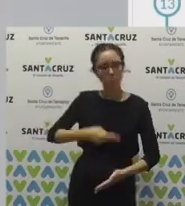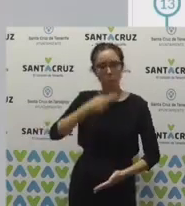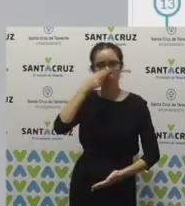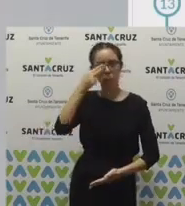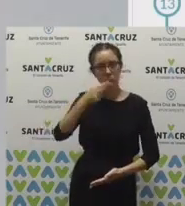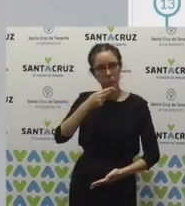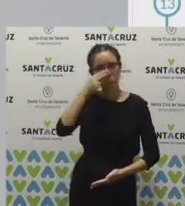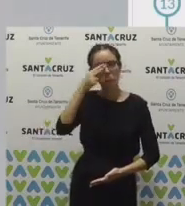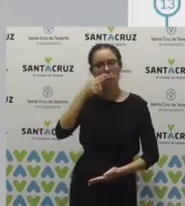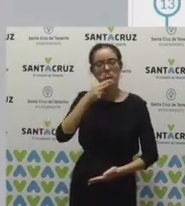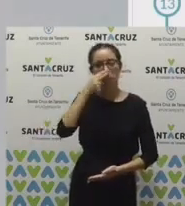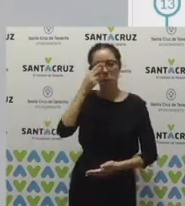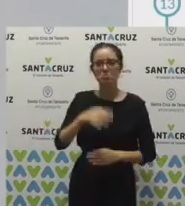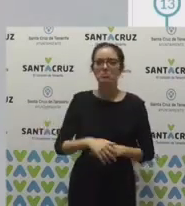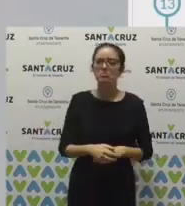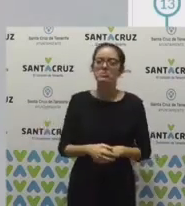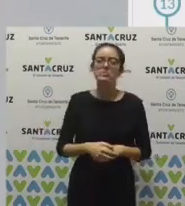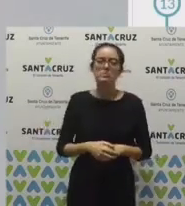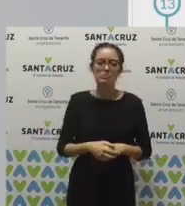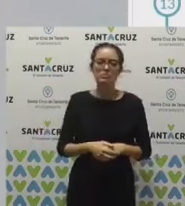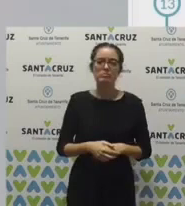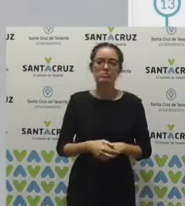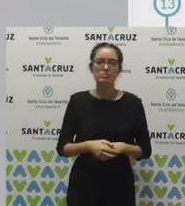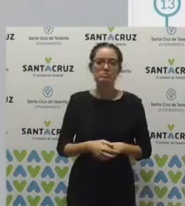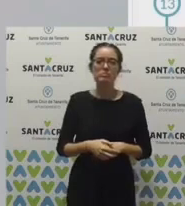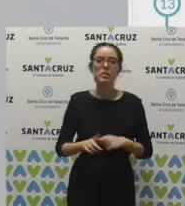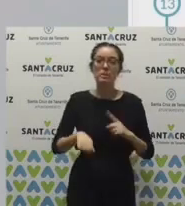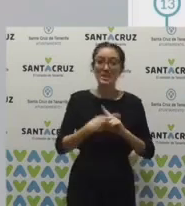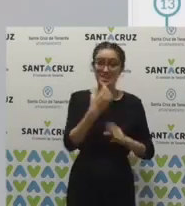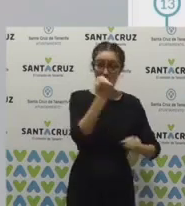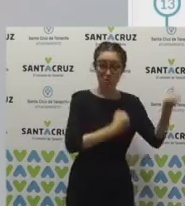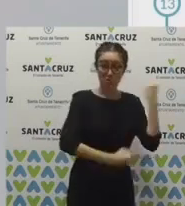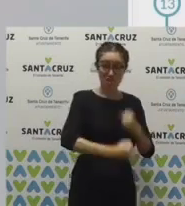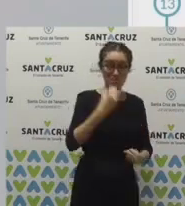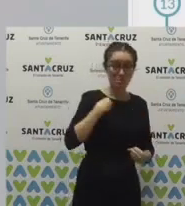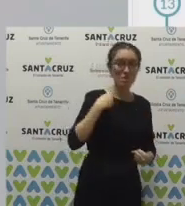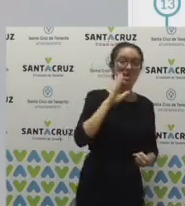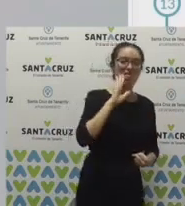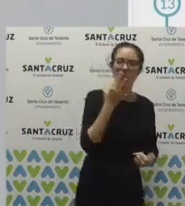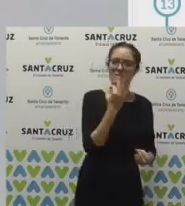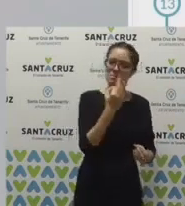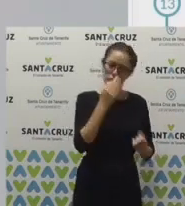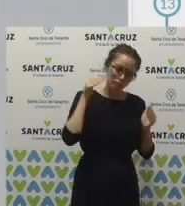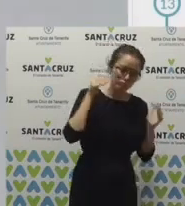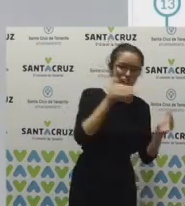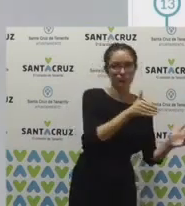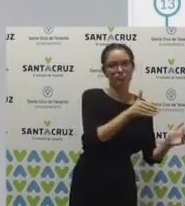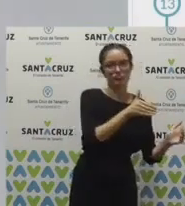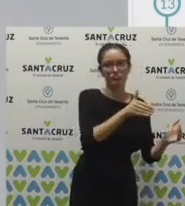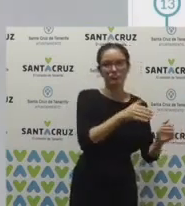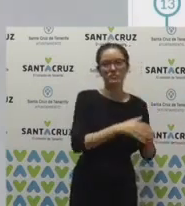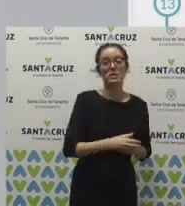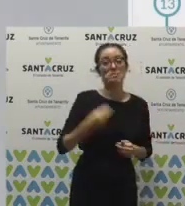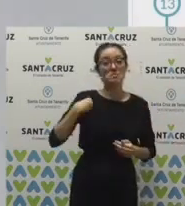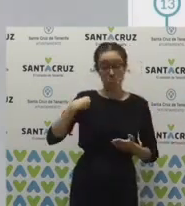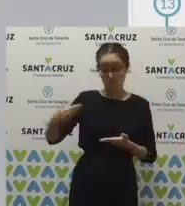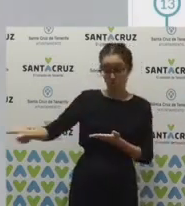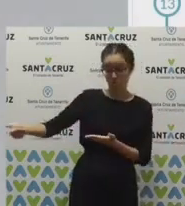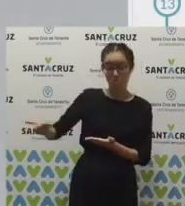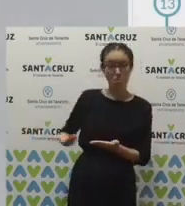de que nos empecemos a inclinar hacia esta economía porque efectivamente tal y como nos cuenta la moción